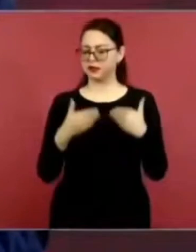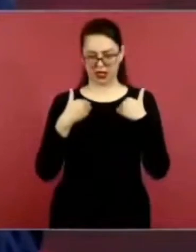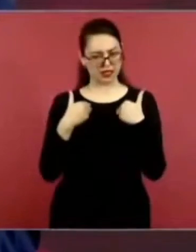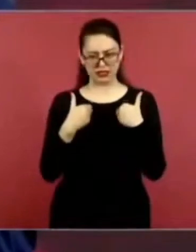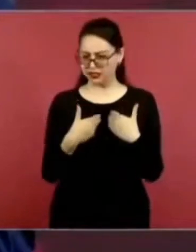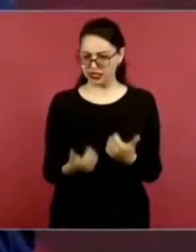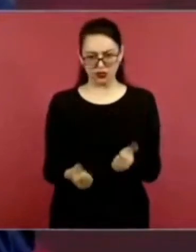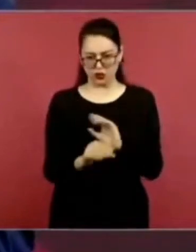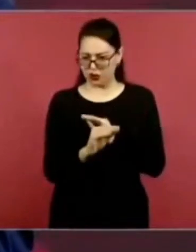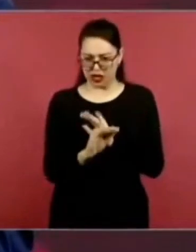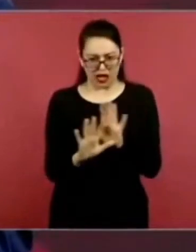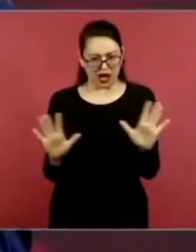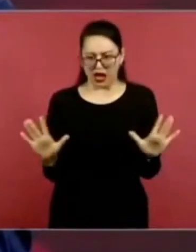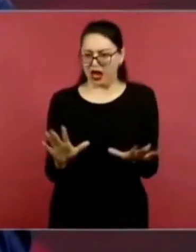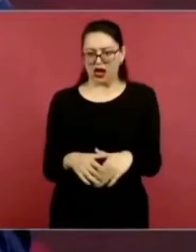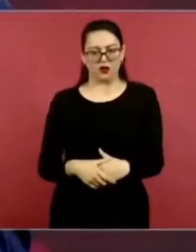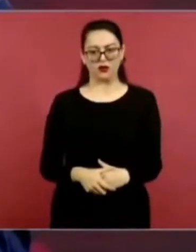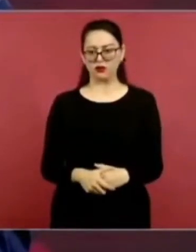su